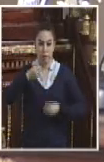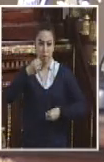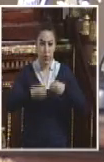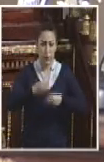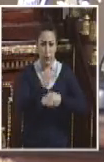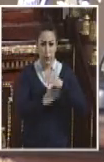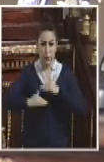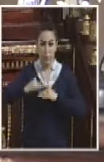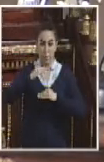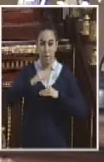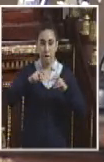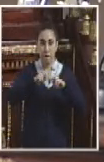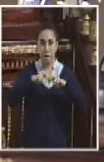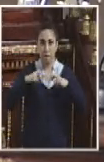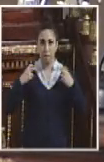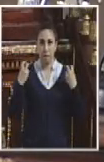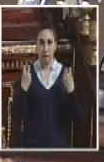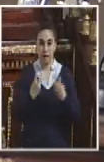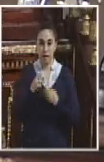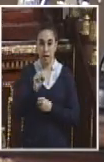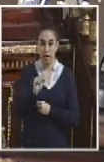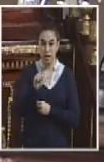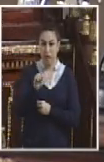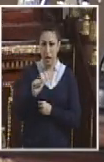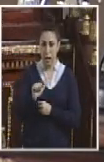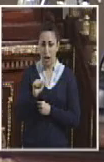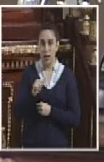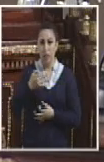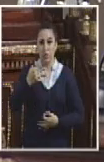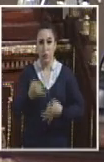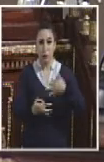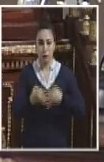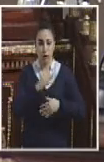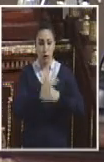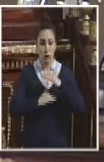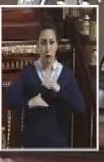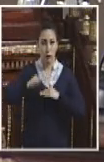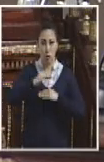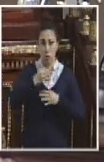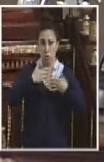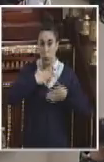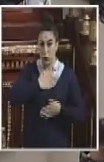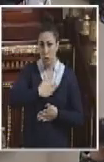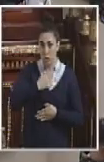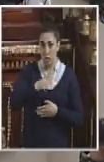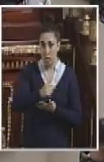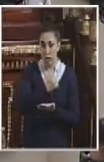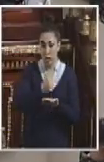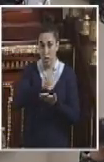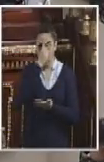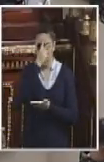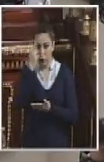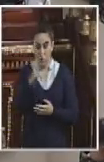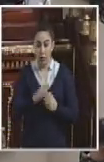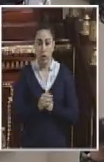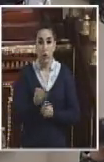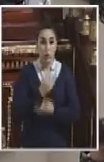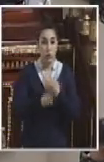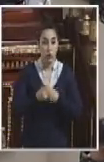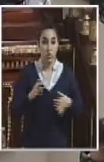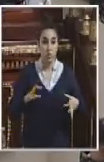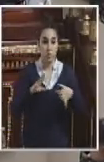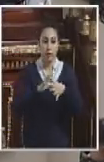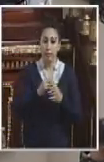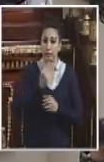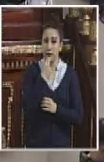magistrados que integrarán la Sala Constitucional del Tribunal Superior de Justicia de la Ciudad de México. Con fundamento en lo dispuesto